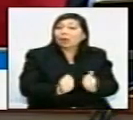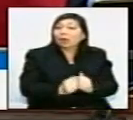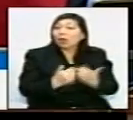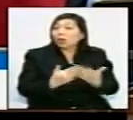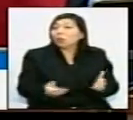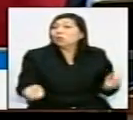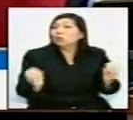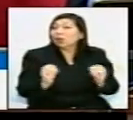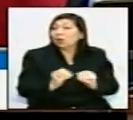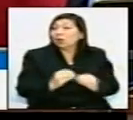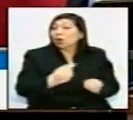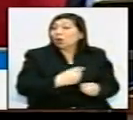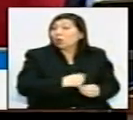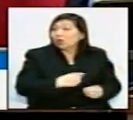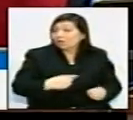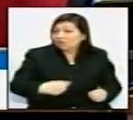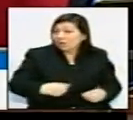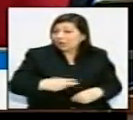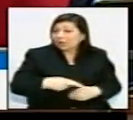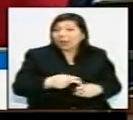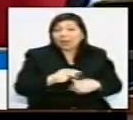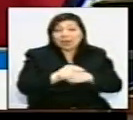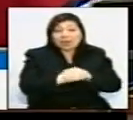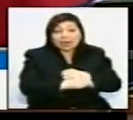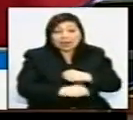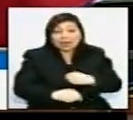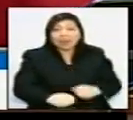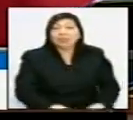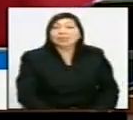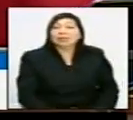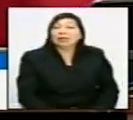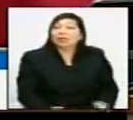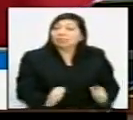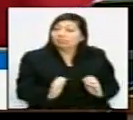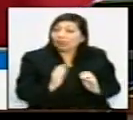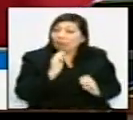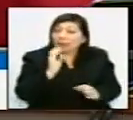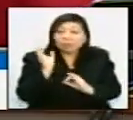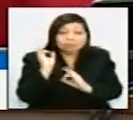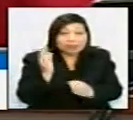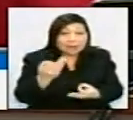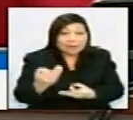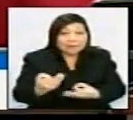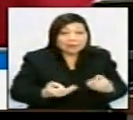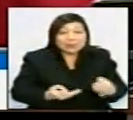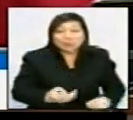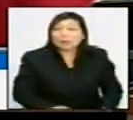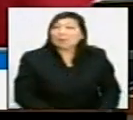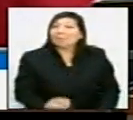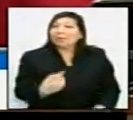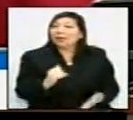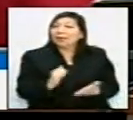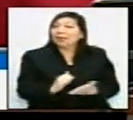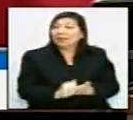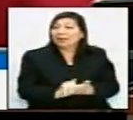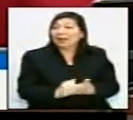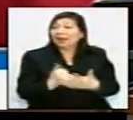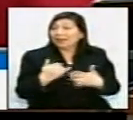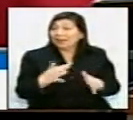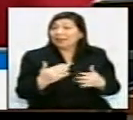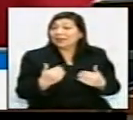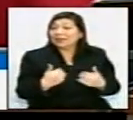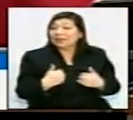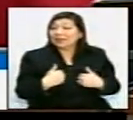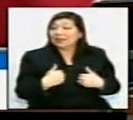que juntos, gobierno regional y gobierno nacional, vayamos a sustentar el presupuesto para que la región que ya